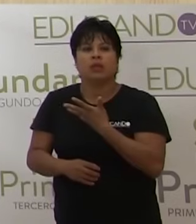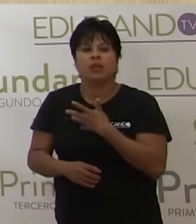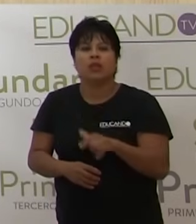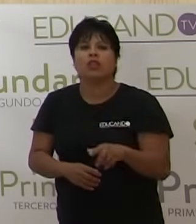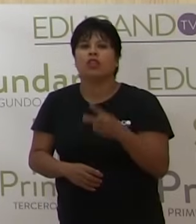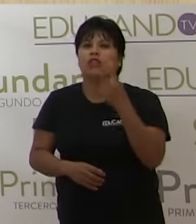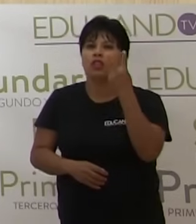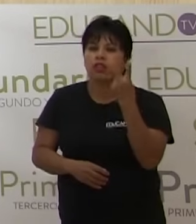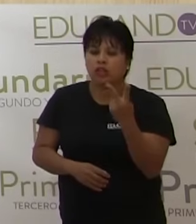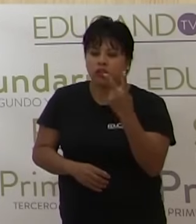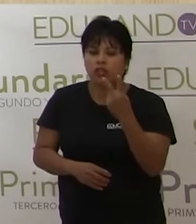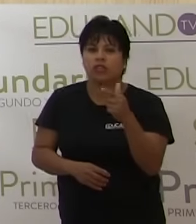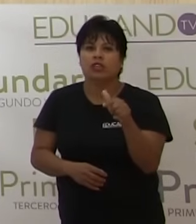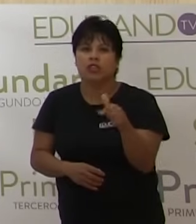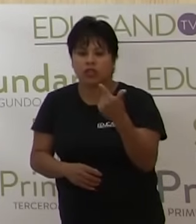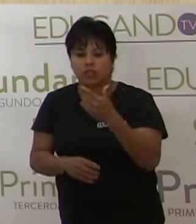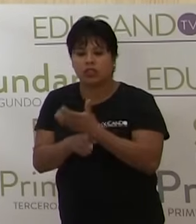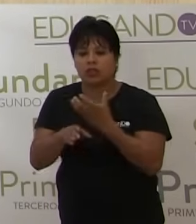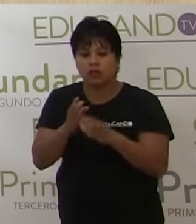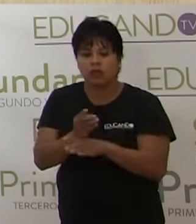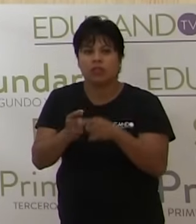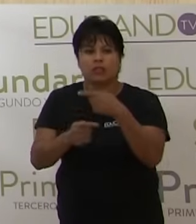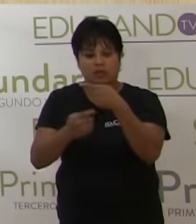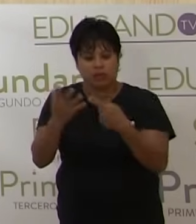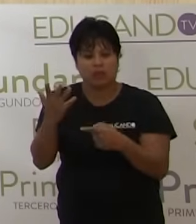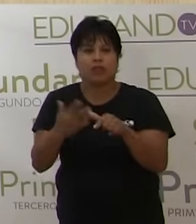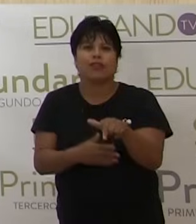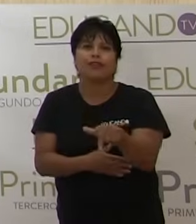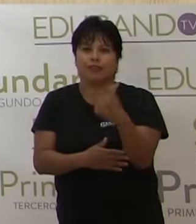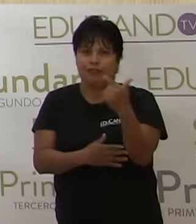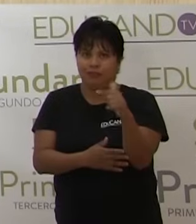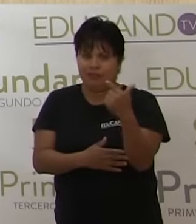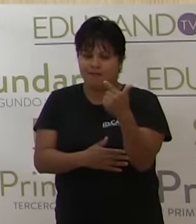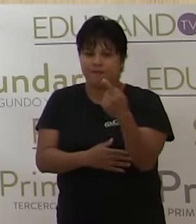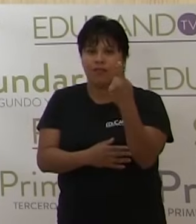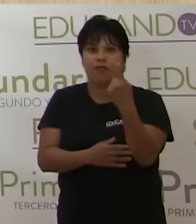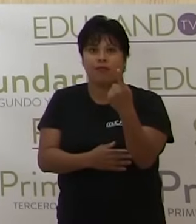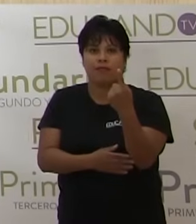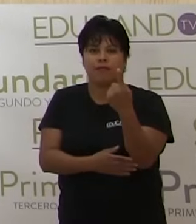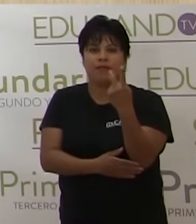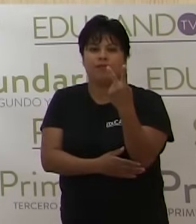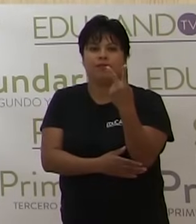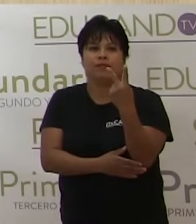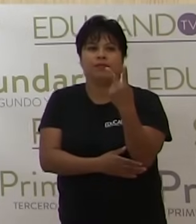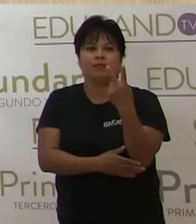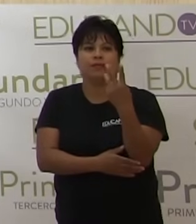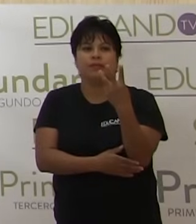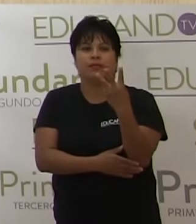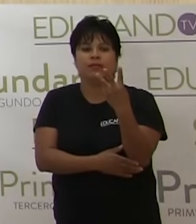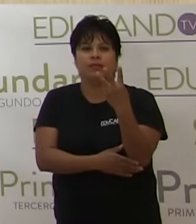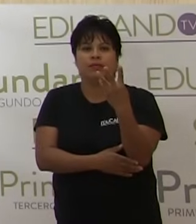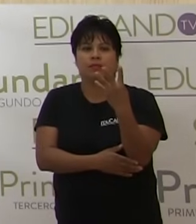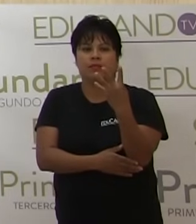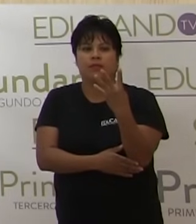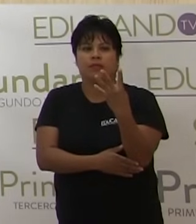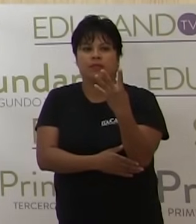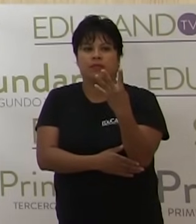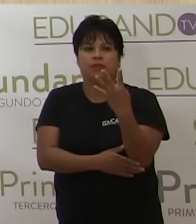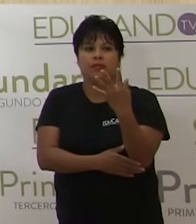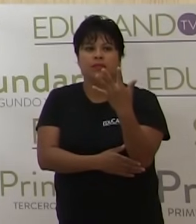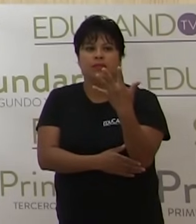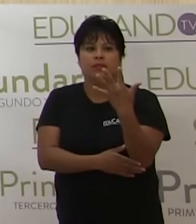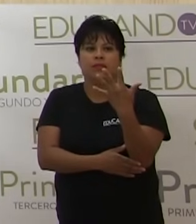elementos 12 objetos 12 cosas lo que tú quieras 1 2s 3